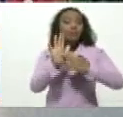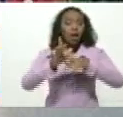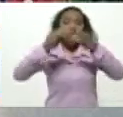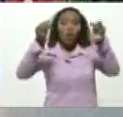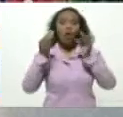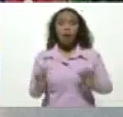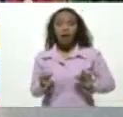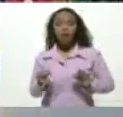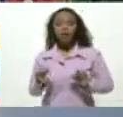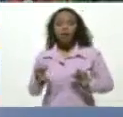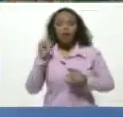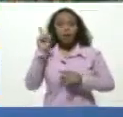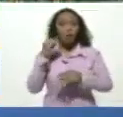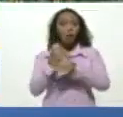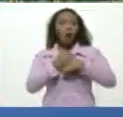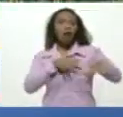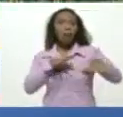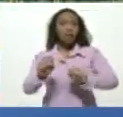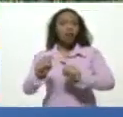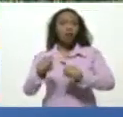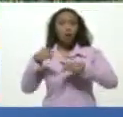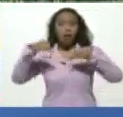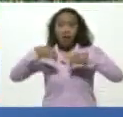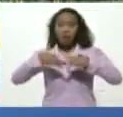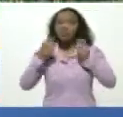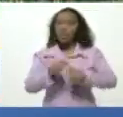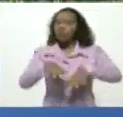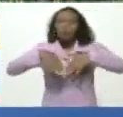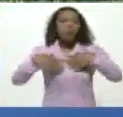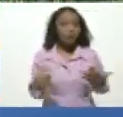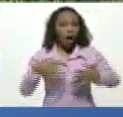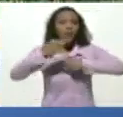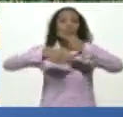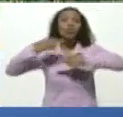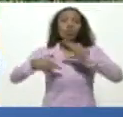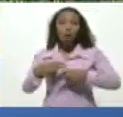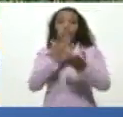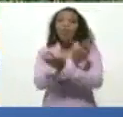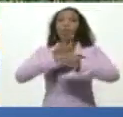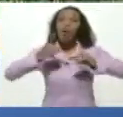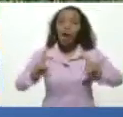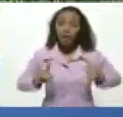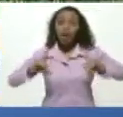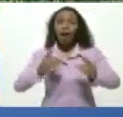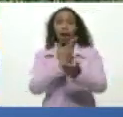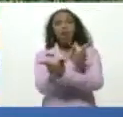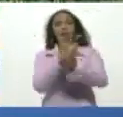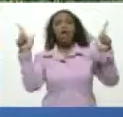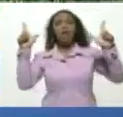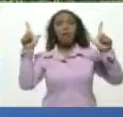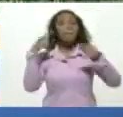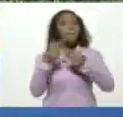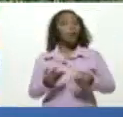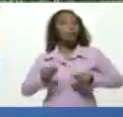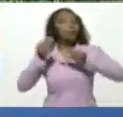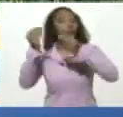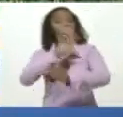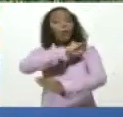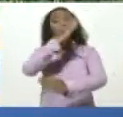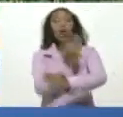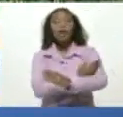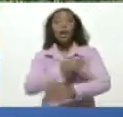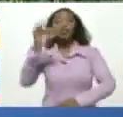la democracia burguesa. Aquí de lo que se trata es de hacer una revolución democrática en libertad para entregarle el poder